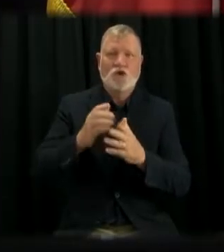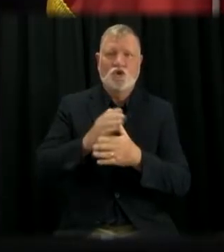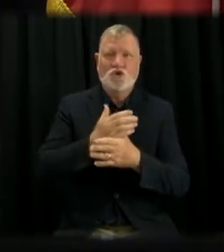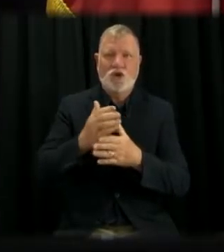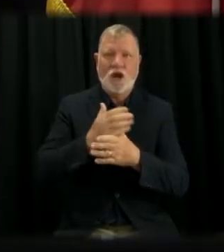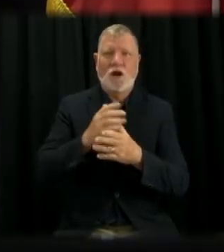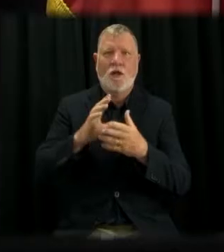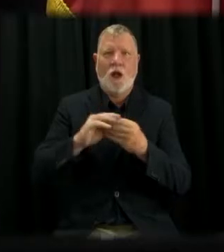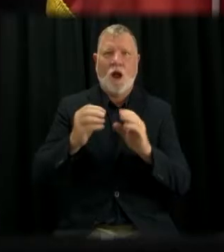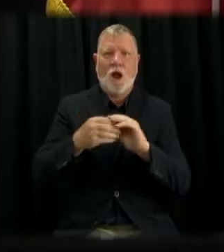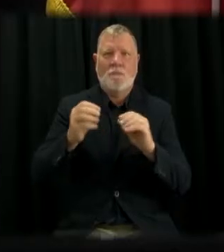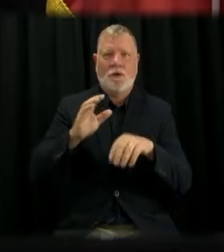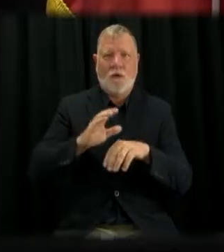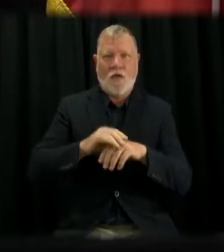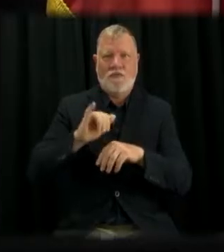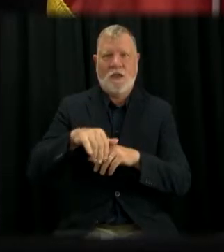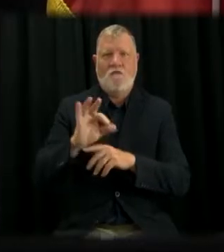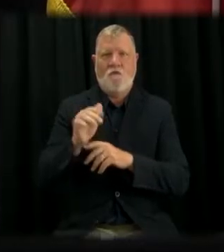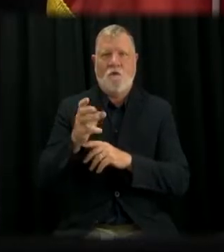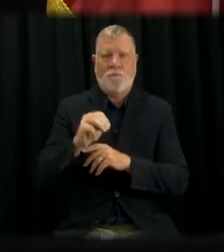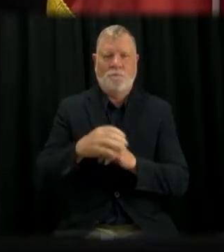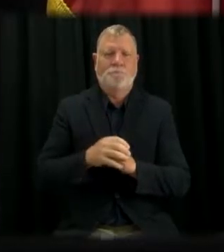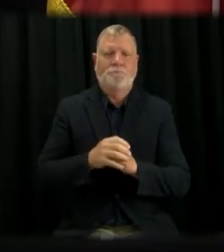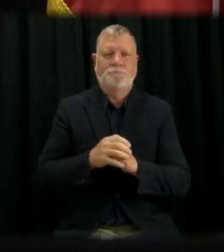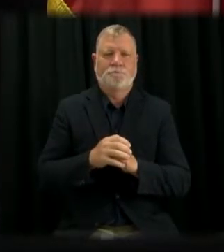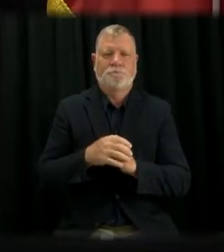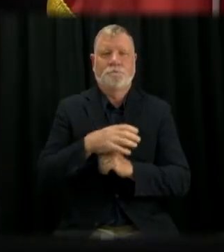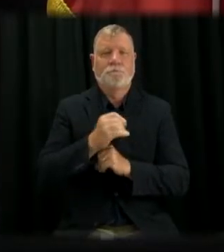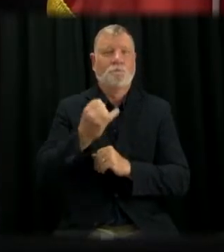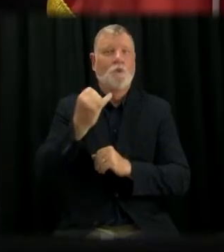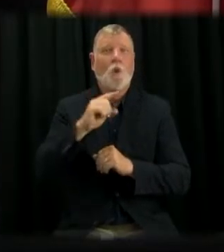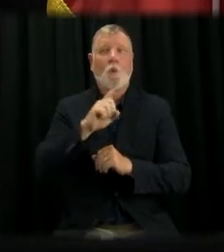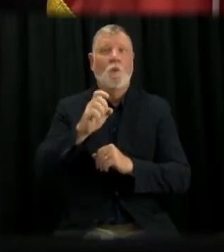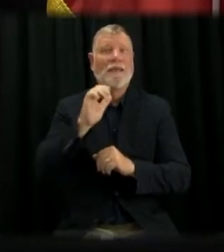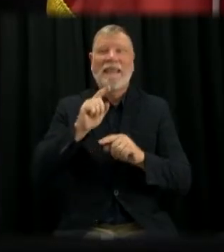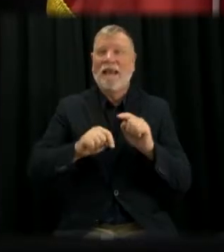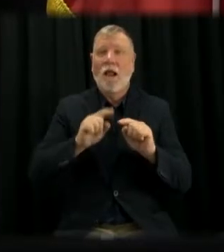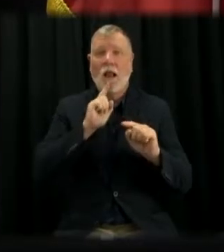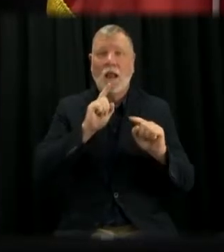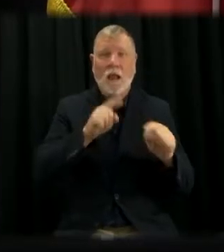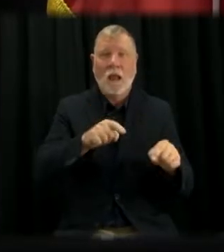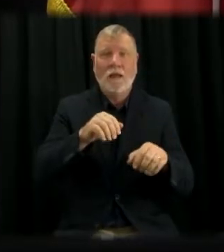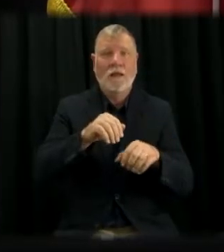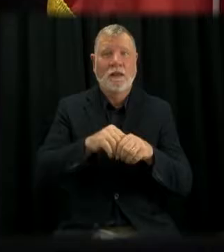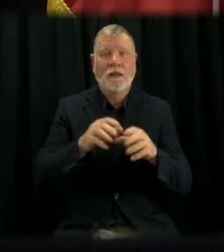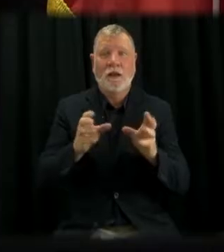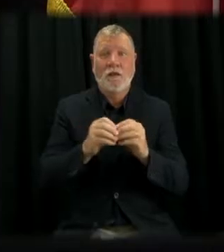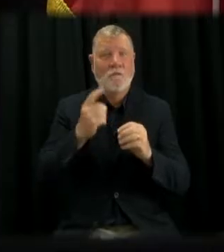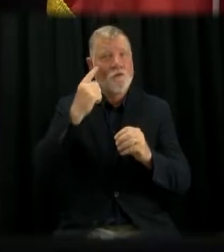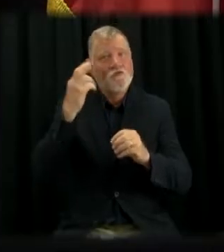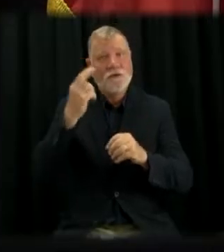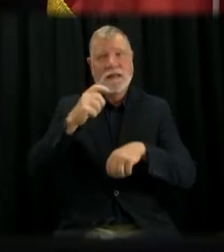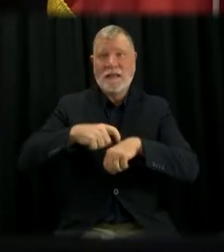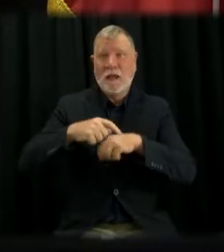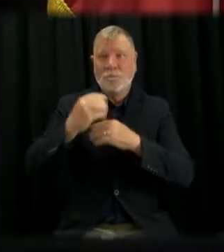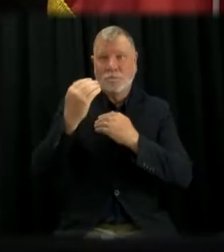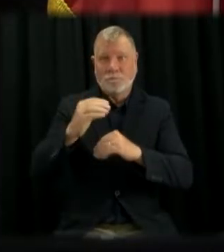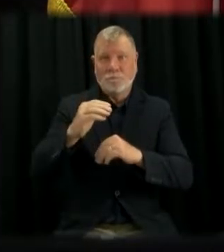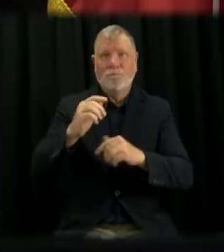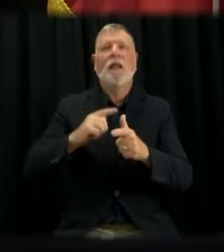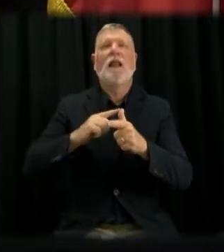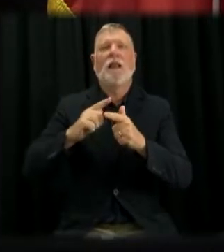de los 15 minutos que comience la reunión para hacer sus comentarios y preguntas. Preguntas que no se puedan contestar durante la reunión debido a la limitación de